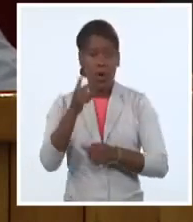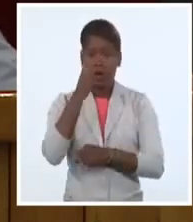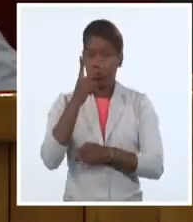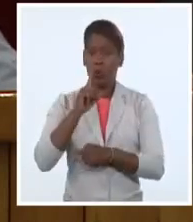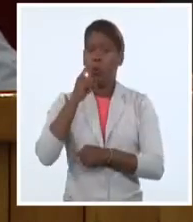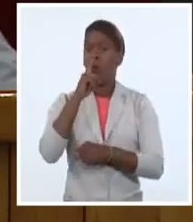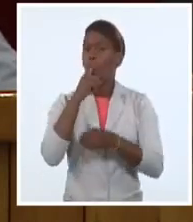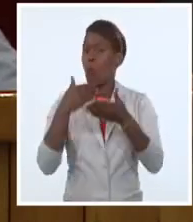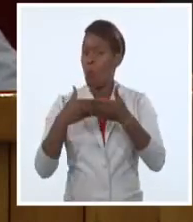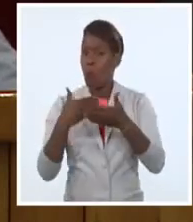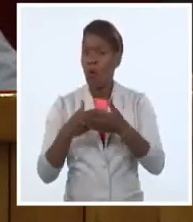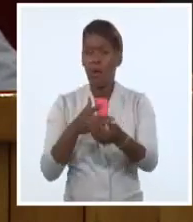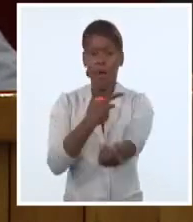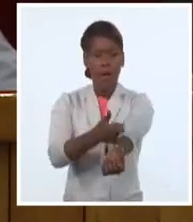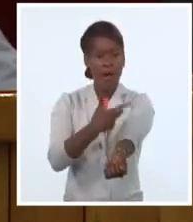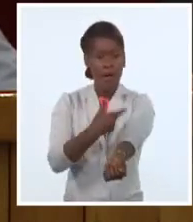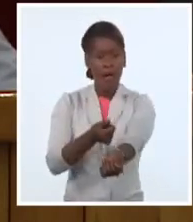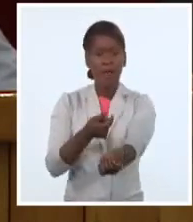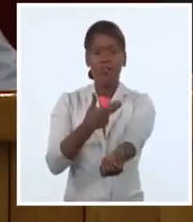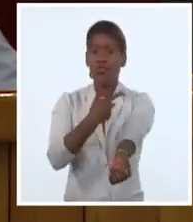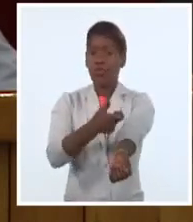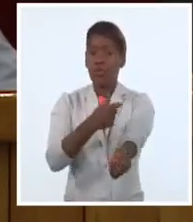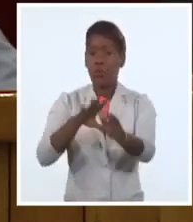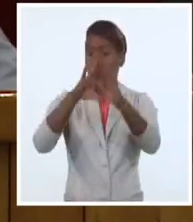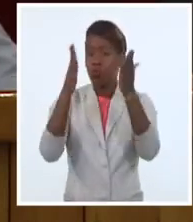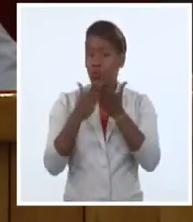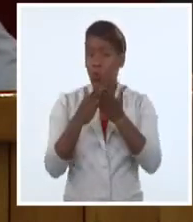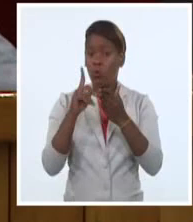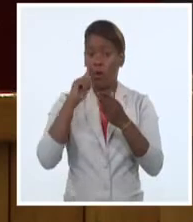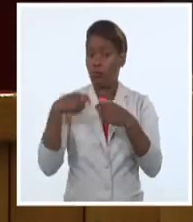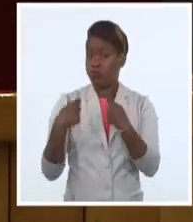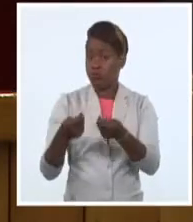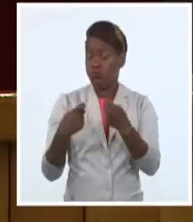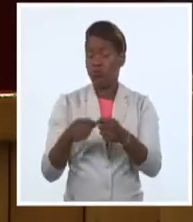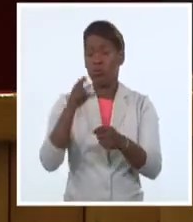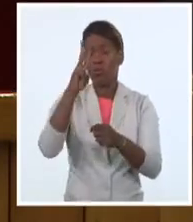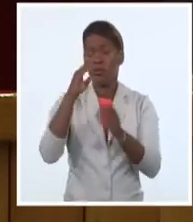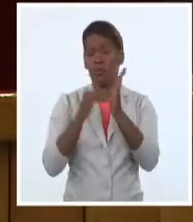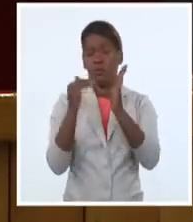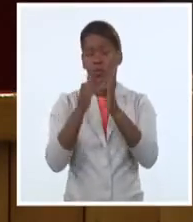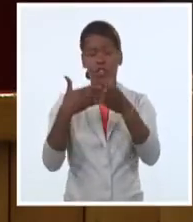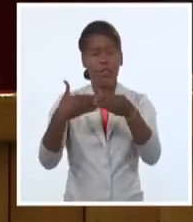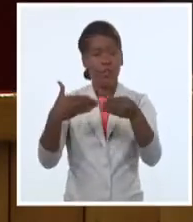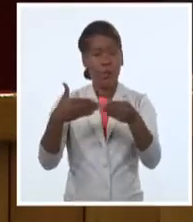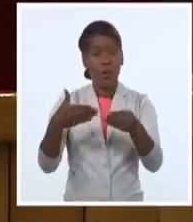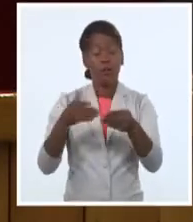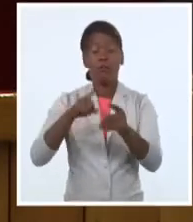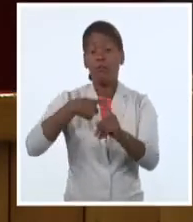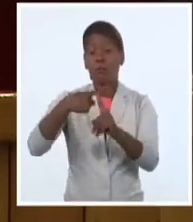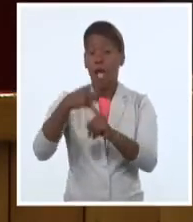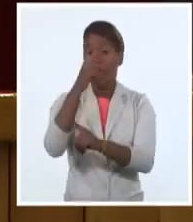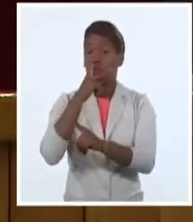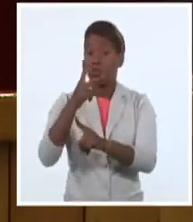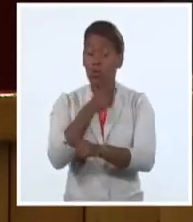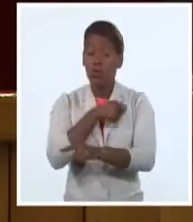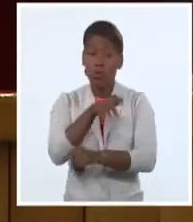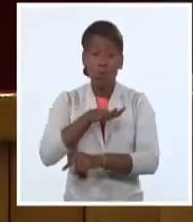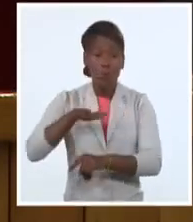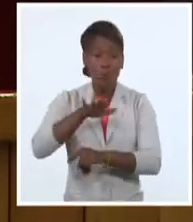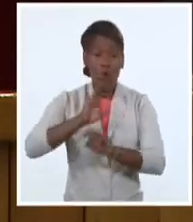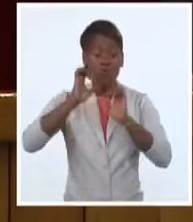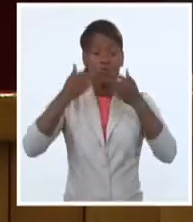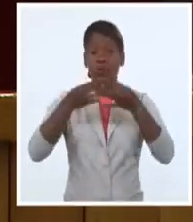COVID-19 se invirtieron unos 300 millones de dólares, mientras que los recursos para la operación y mantenimiento del sistema eléctrico